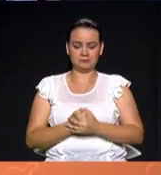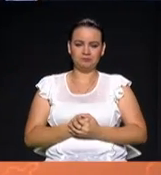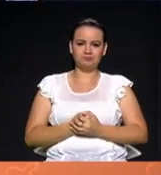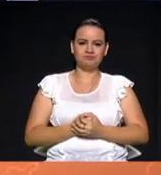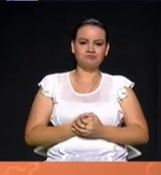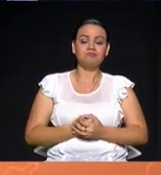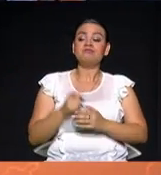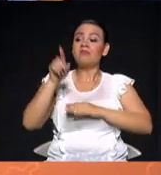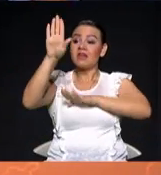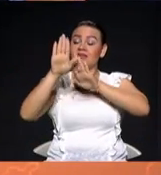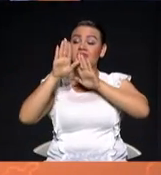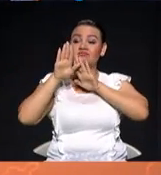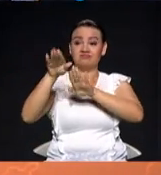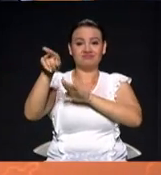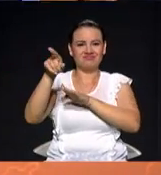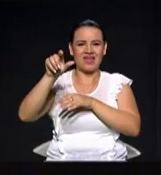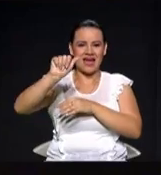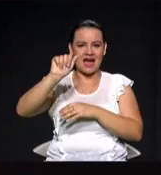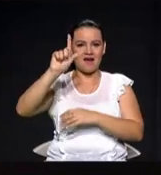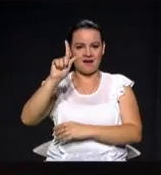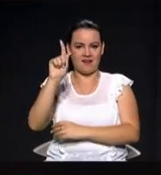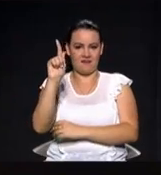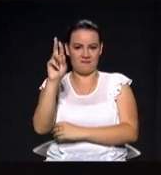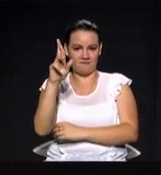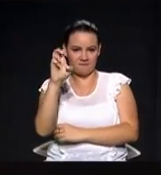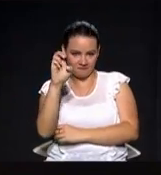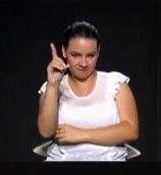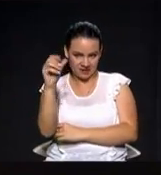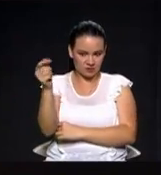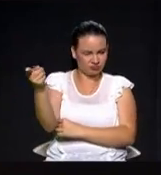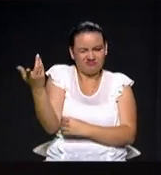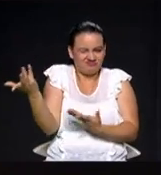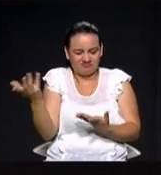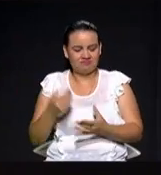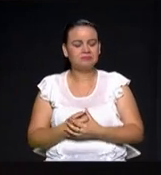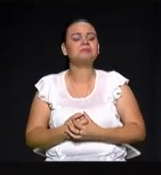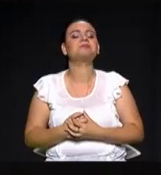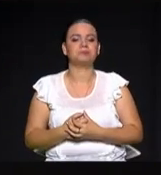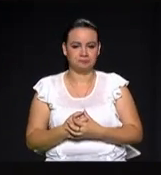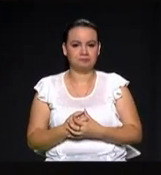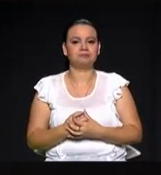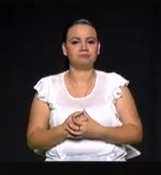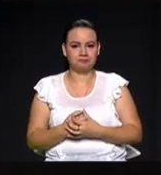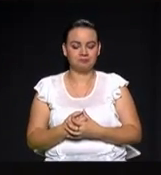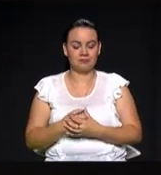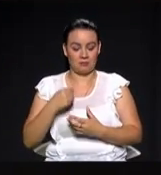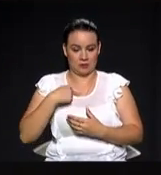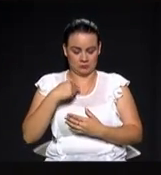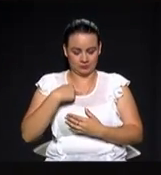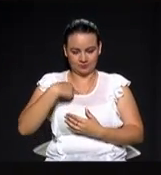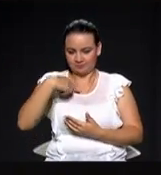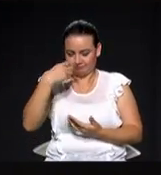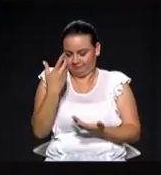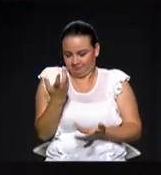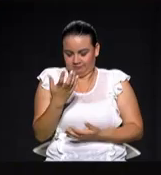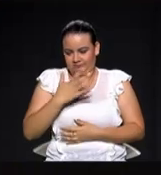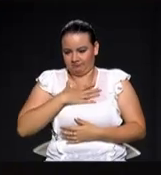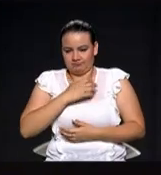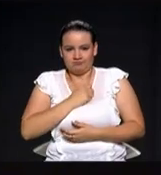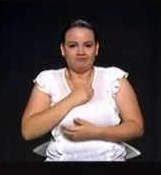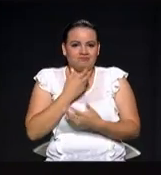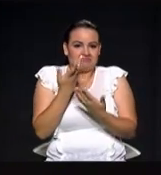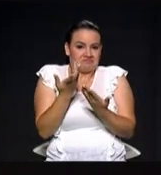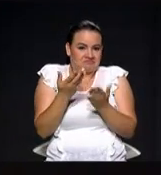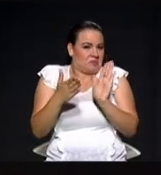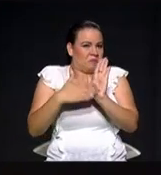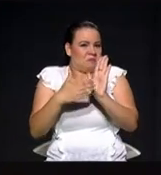más ya su propuesta en temas de movilidad hacemos una apuesta por el plan de expansión del metro con un tema adicional queremos un